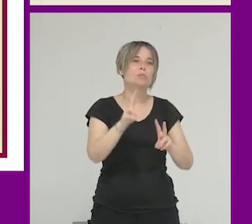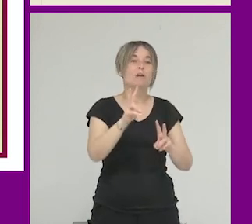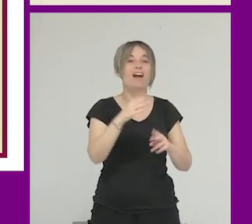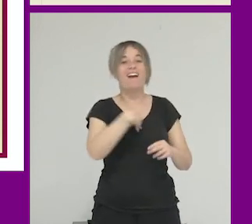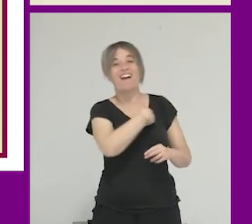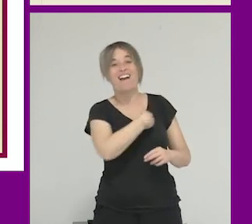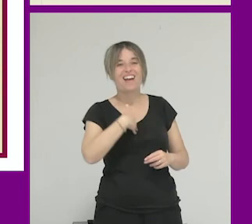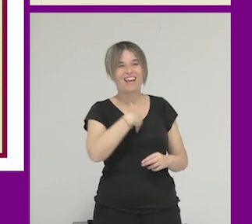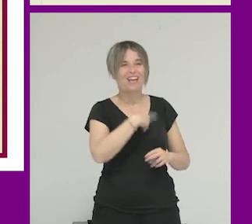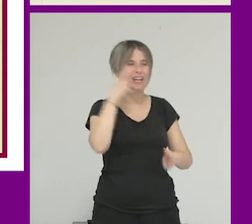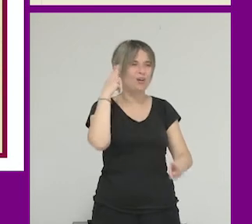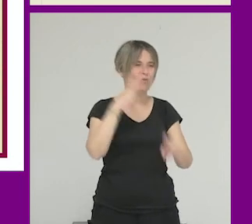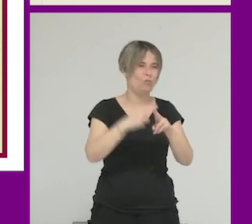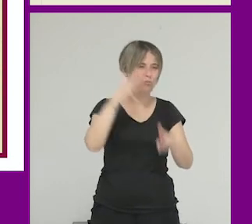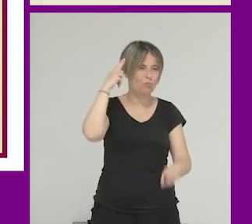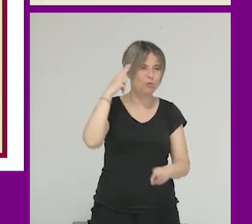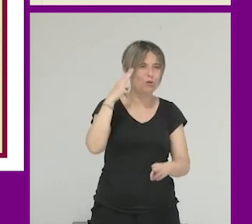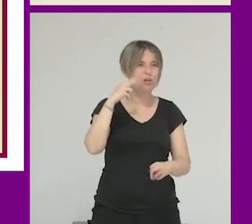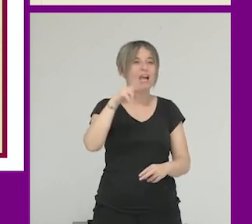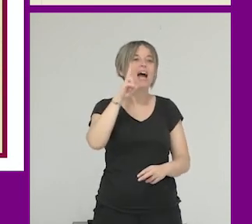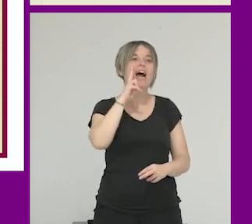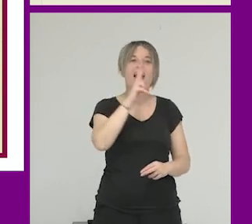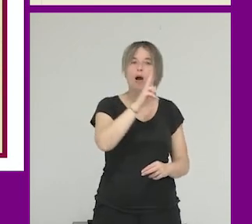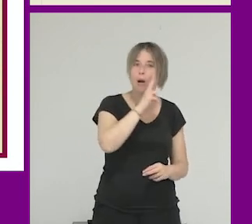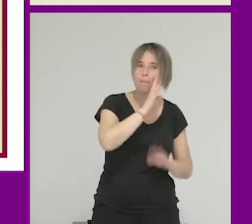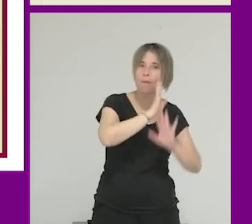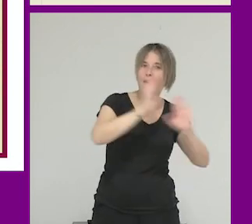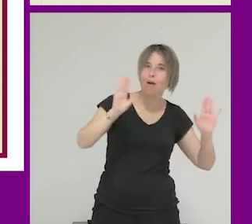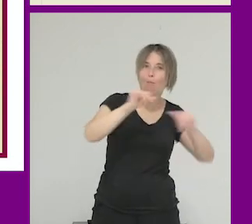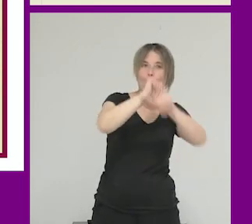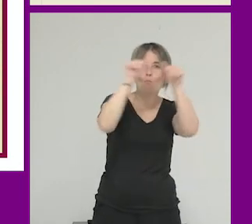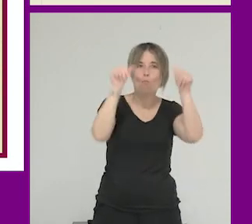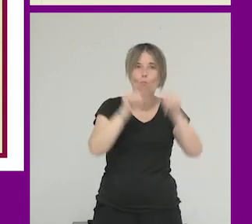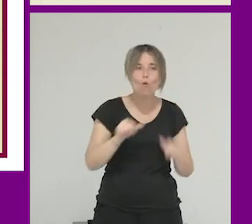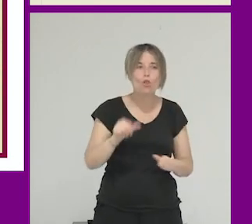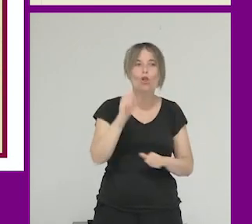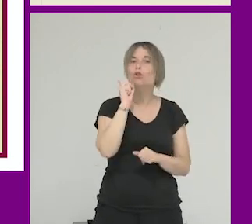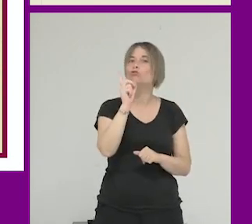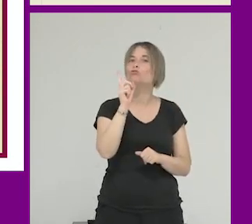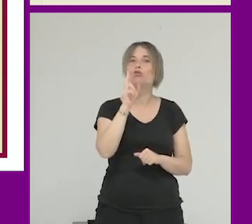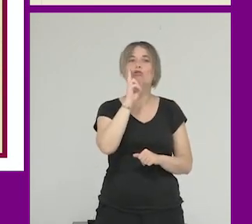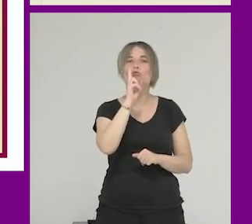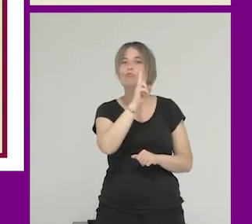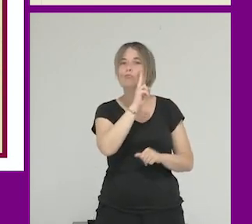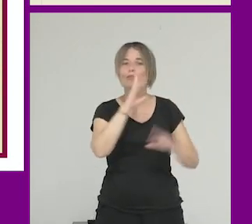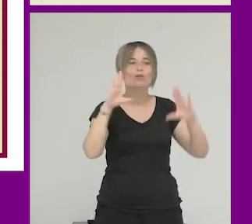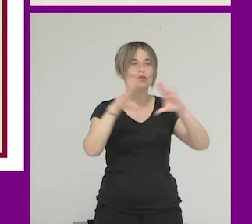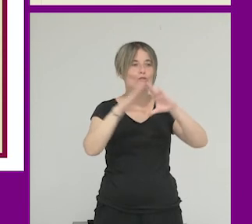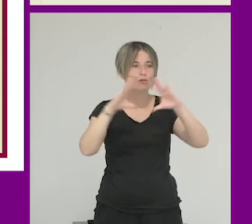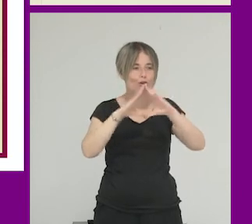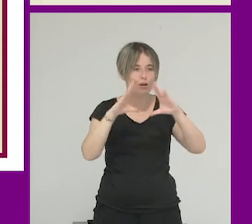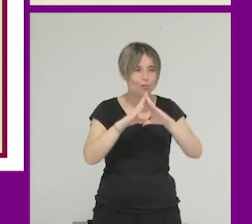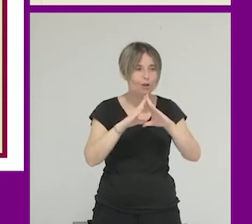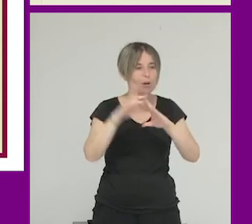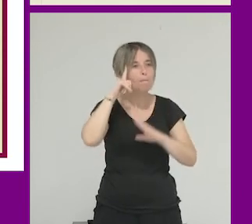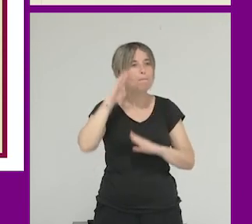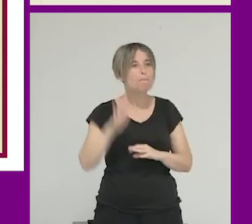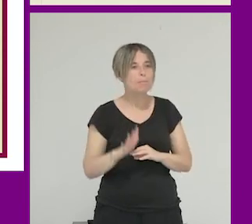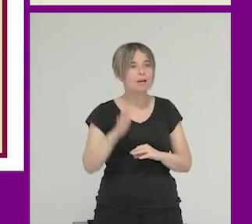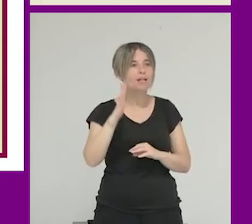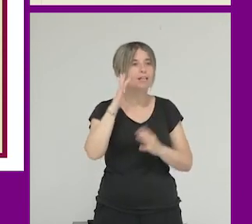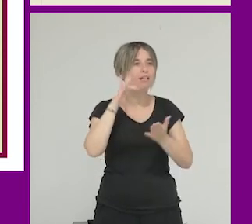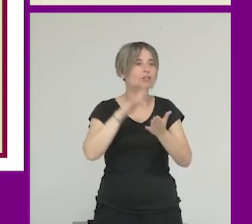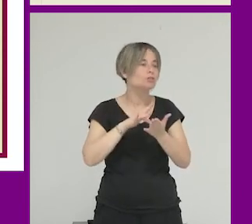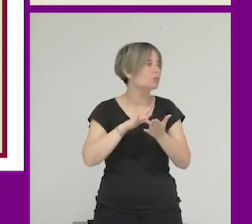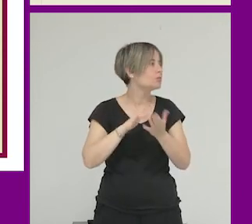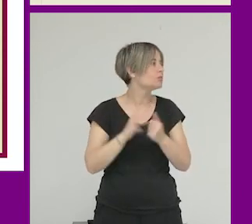ultra-generifikatua dagoen hori ama izatearen eredu hori modu bakar batean feminitatearen irudi top